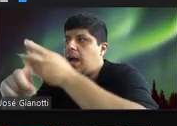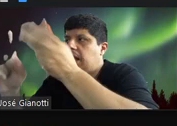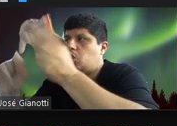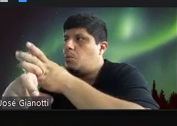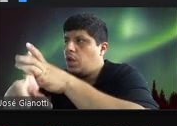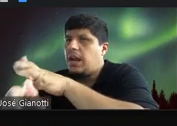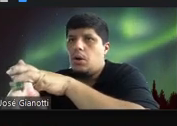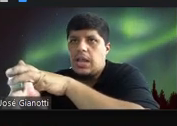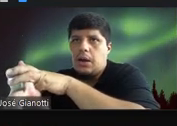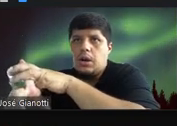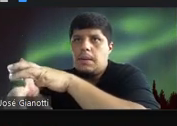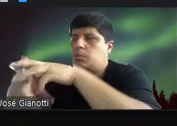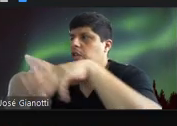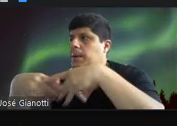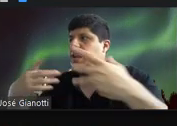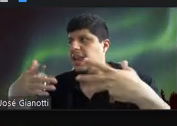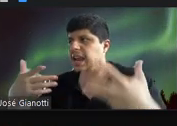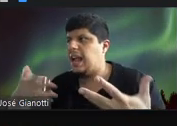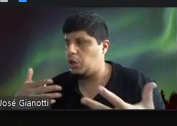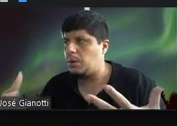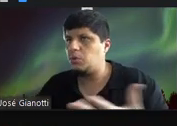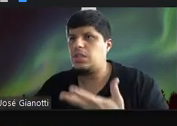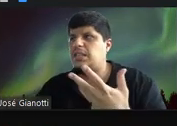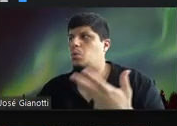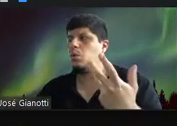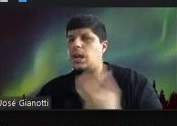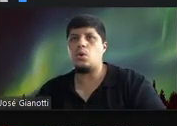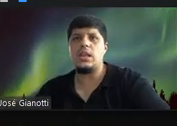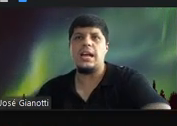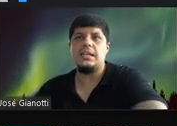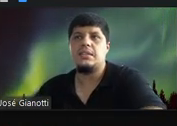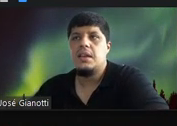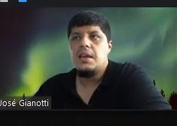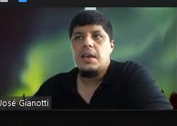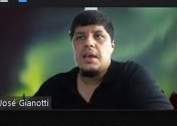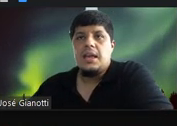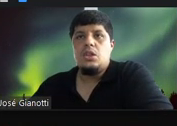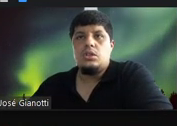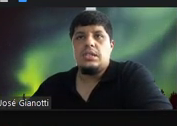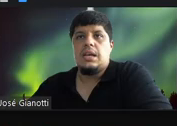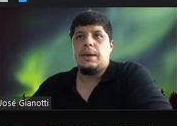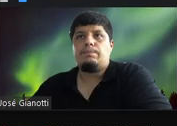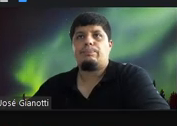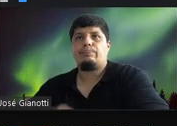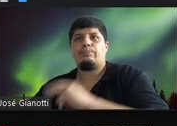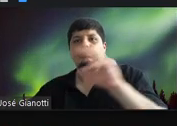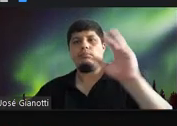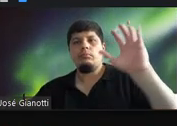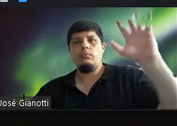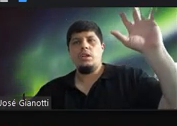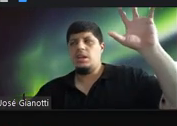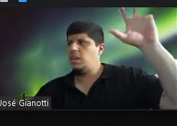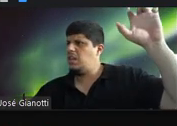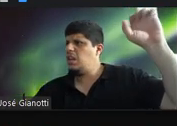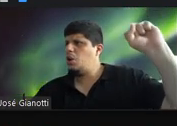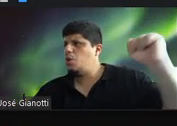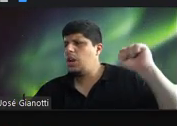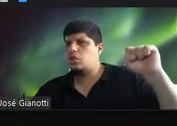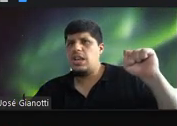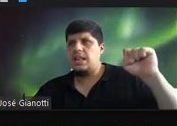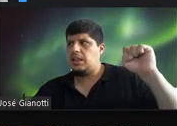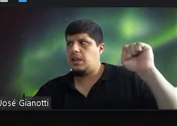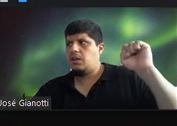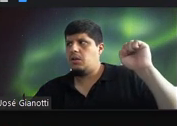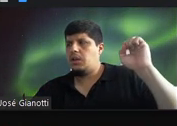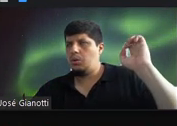extremo, alto, moderado. Ya, ahora vamos a ver el alto. Vamos a hacer un recordaris. Entonces, a ver. Incluye